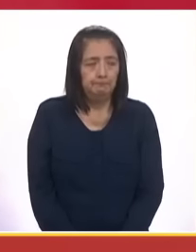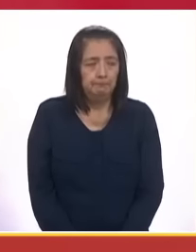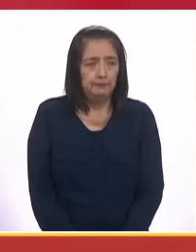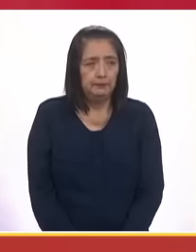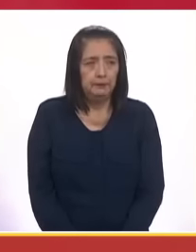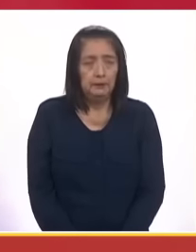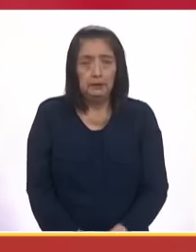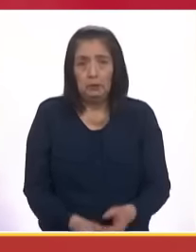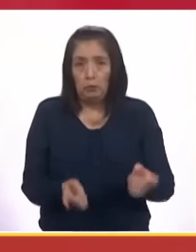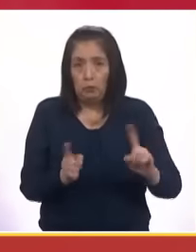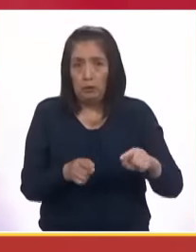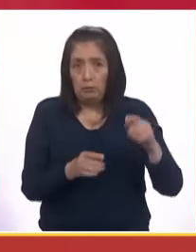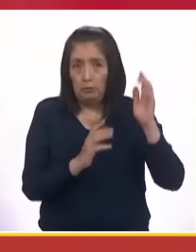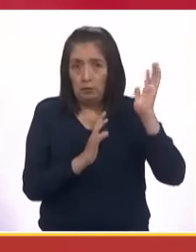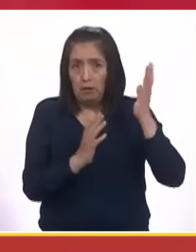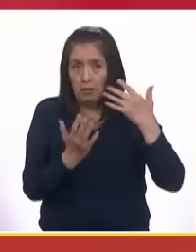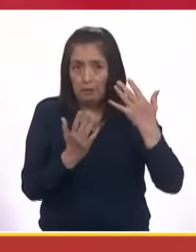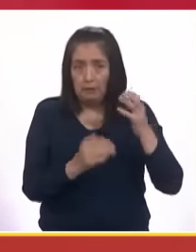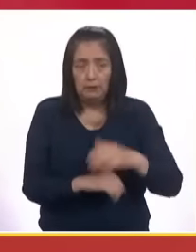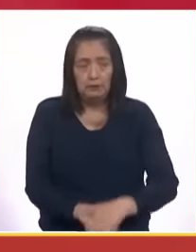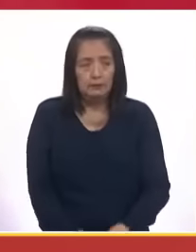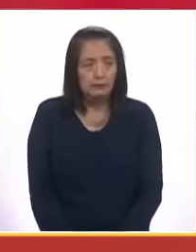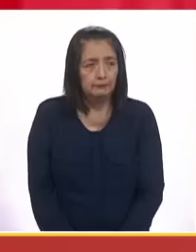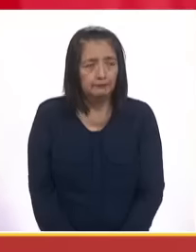Y en su discurso